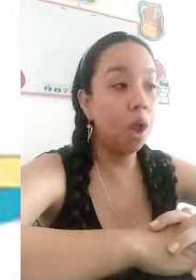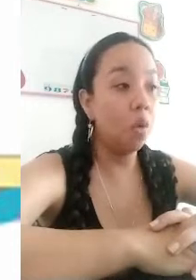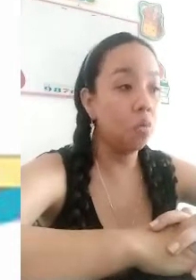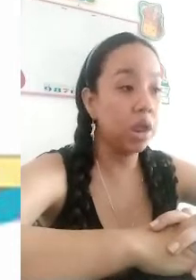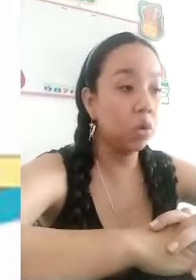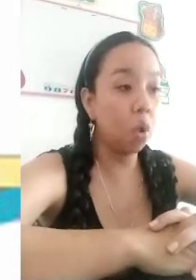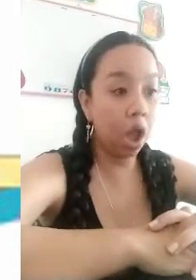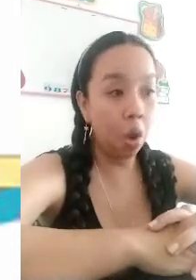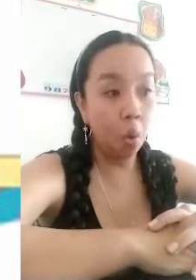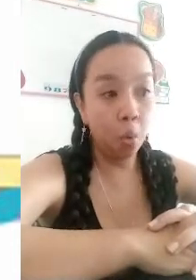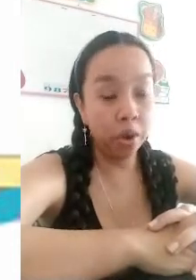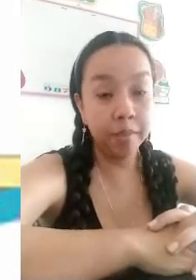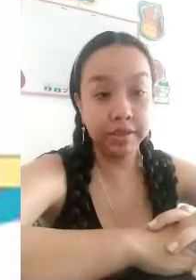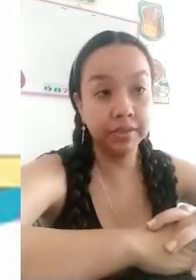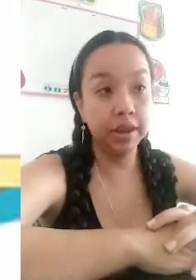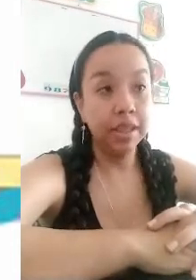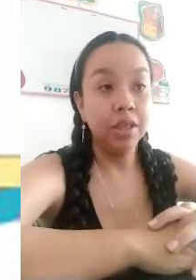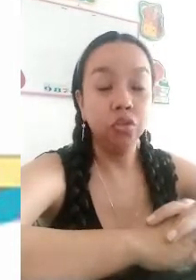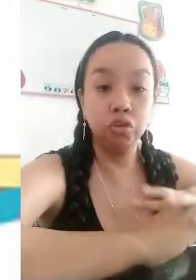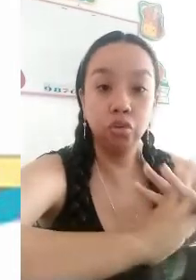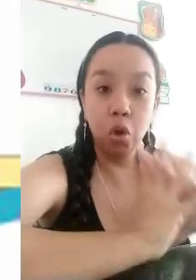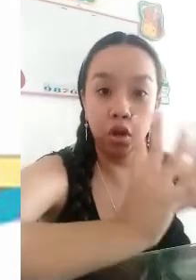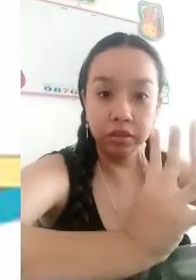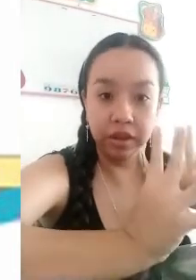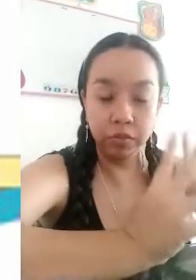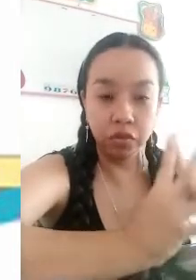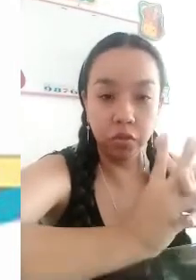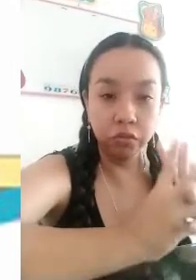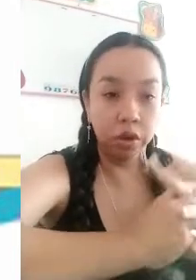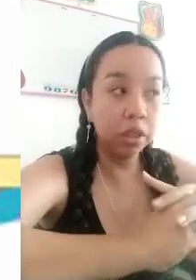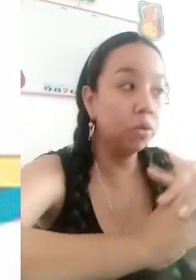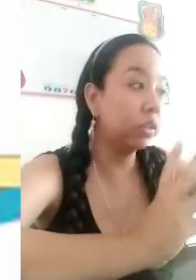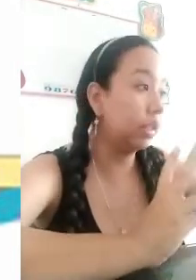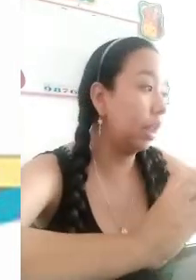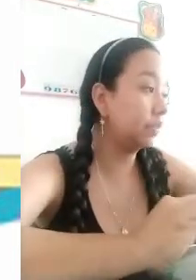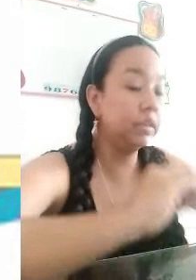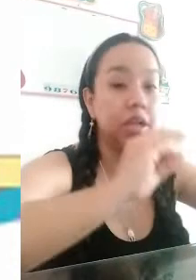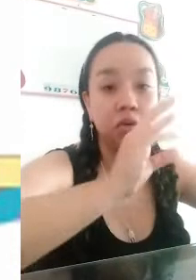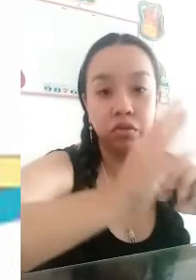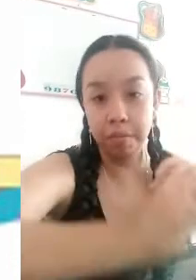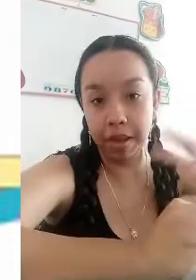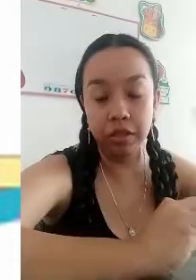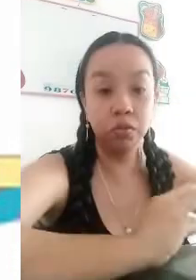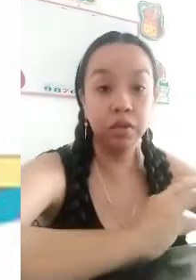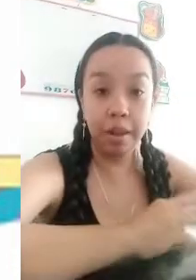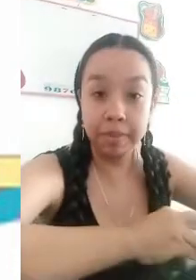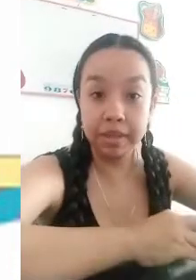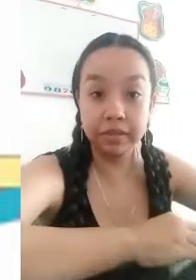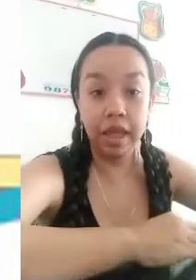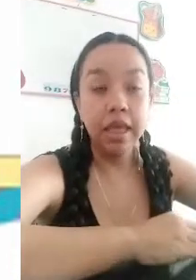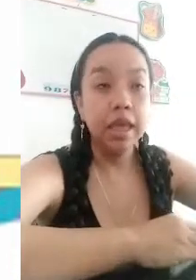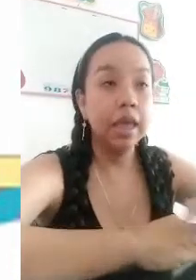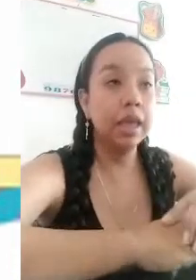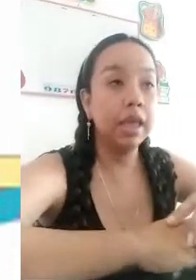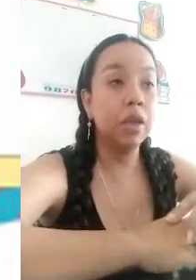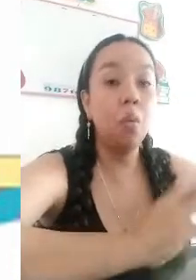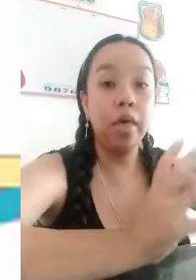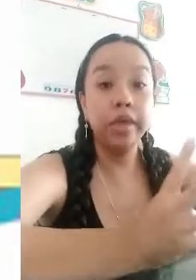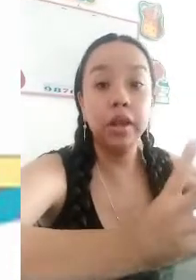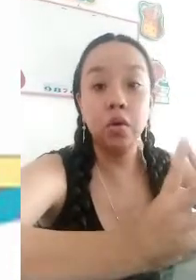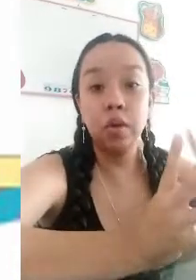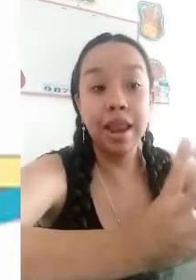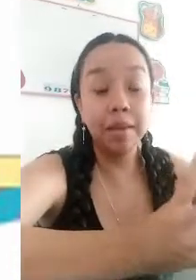el agua, una roca o una manzana. Entonces, todo lo que tenemos a nuestro alrededor, desde la silla, los zapatos, la mesa,